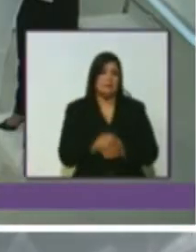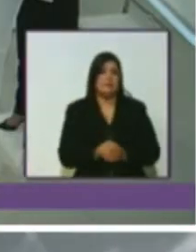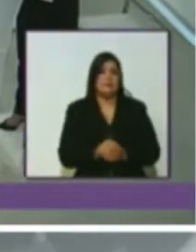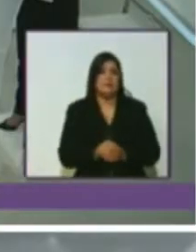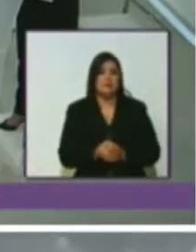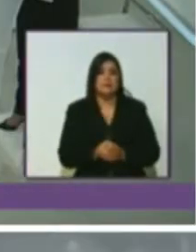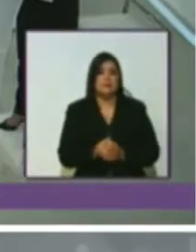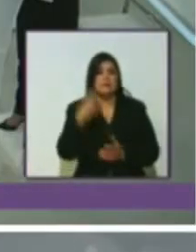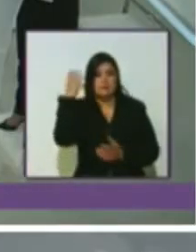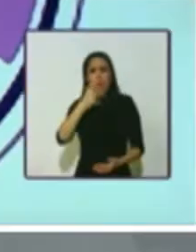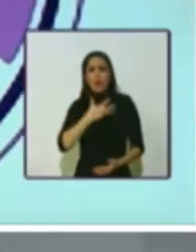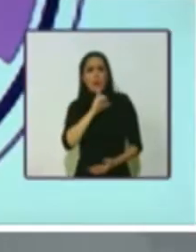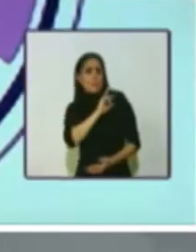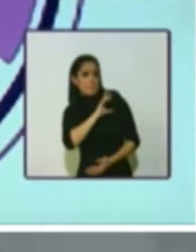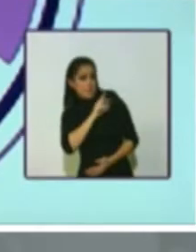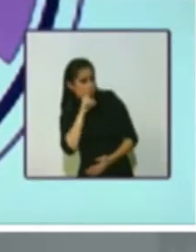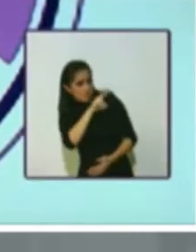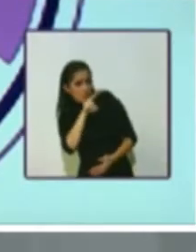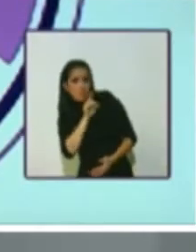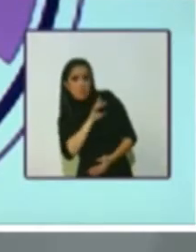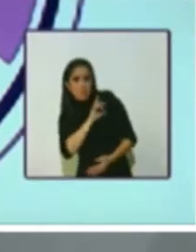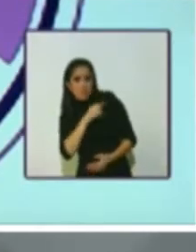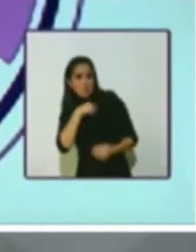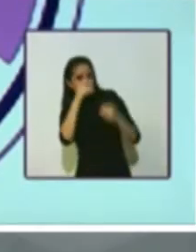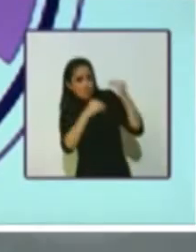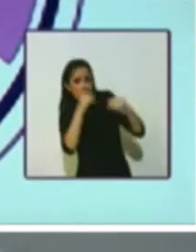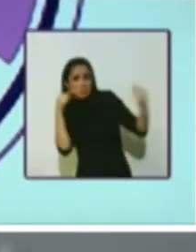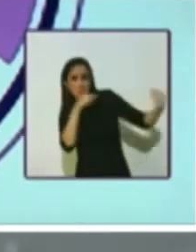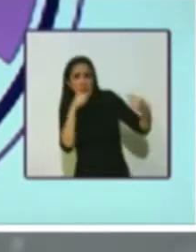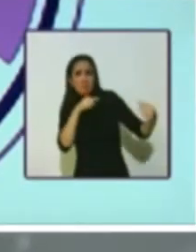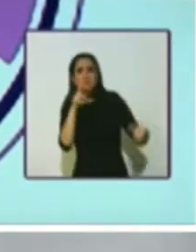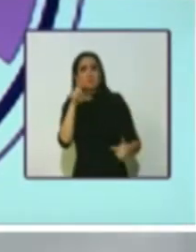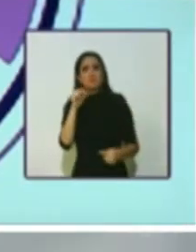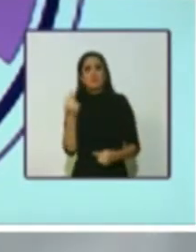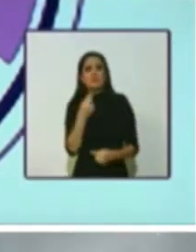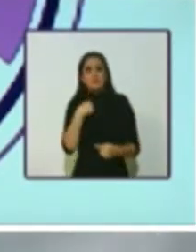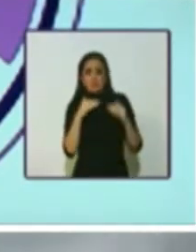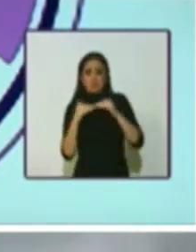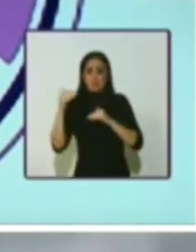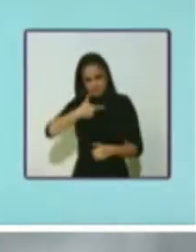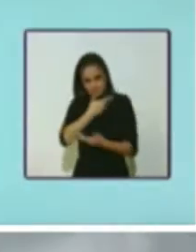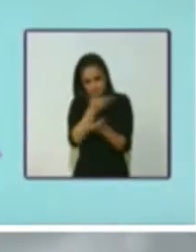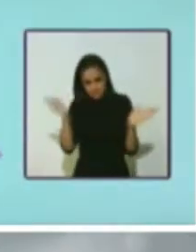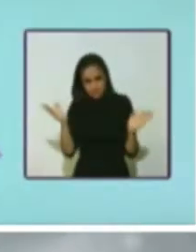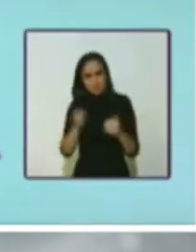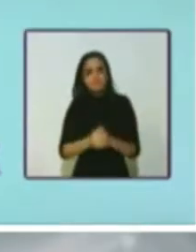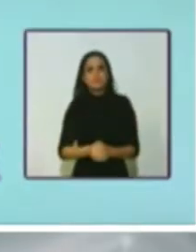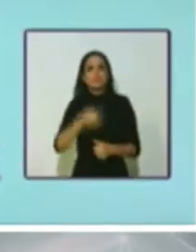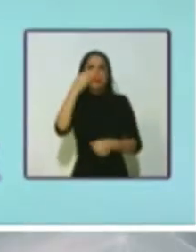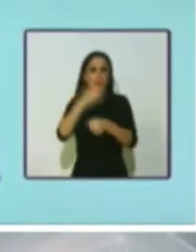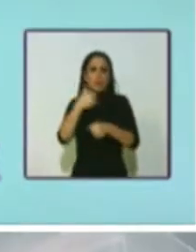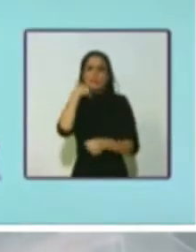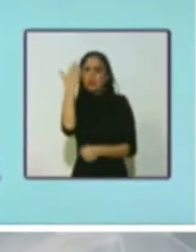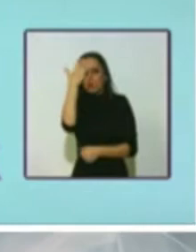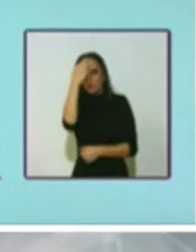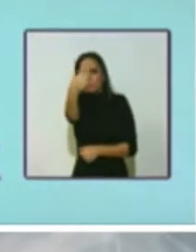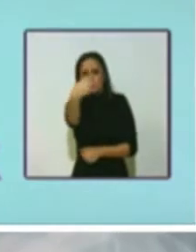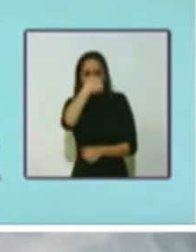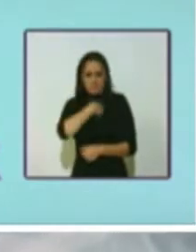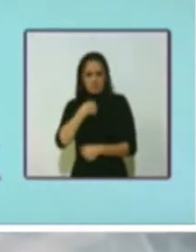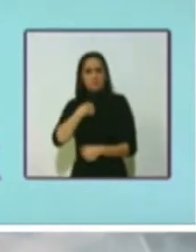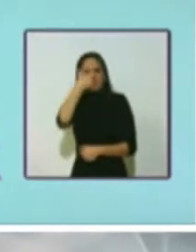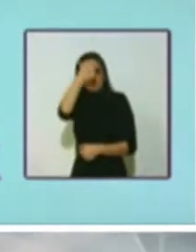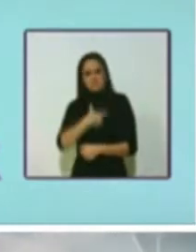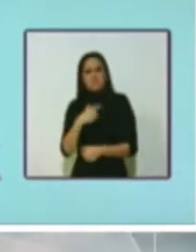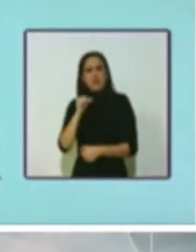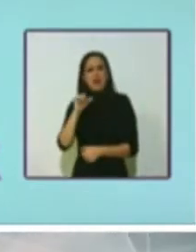importante de esto es retomar el control de la ciudad. Creo que ese es el argumento fundamental de todo este